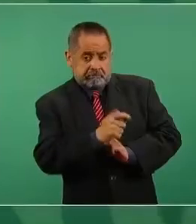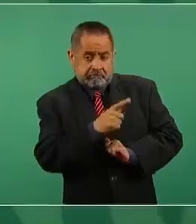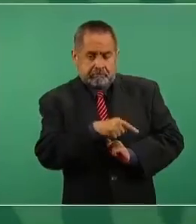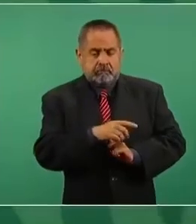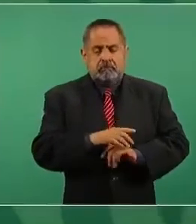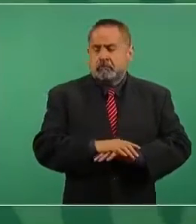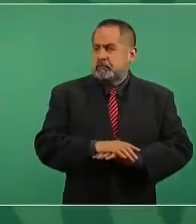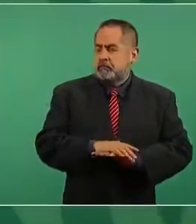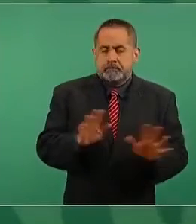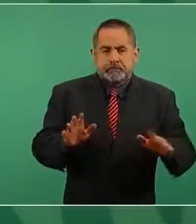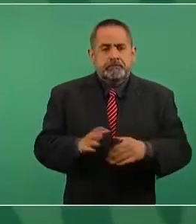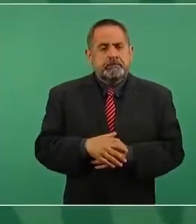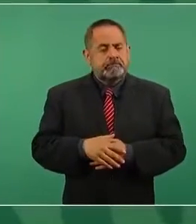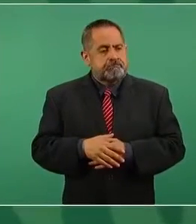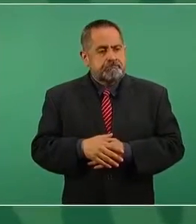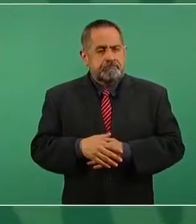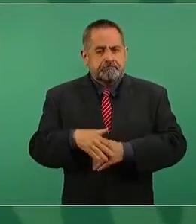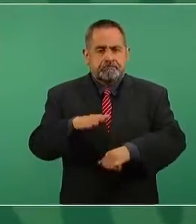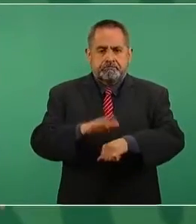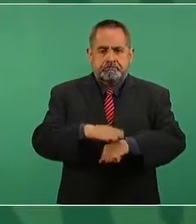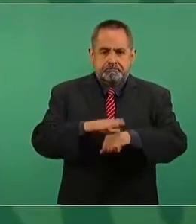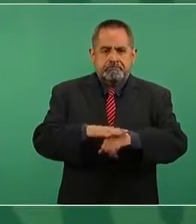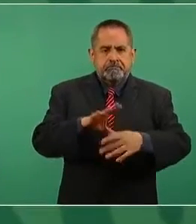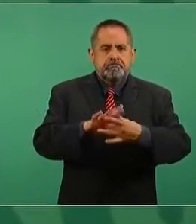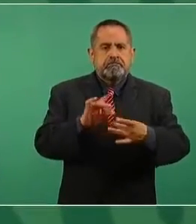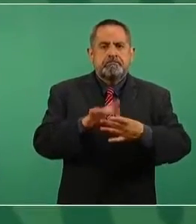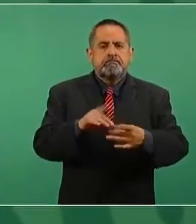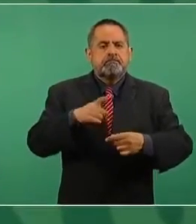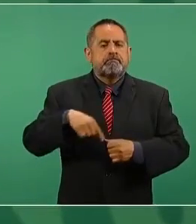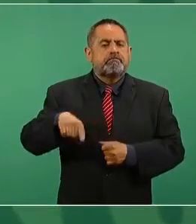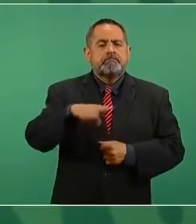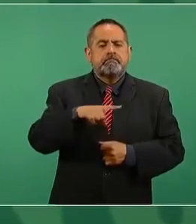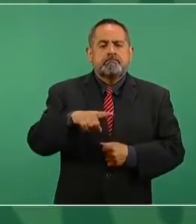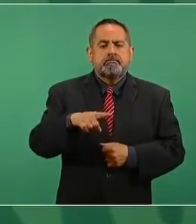se dio la instrucción de que no podíamos